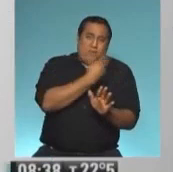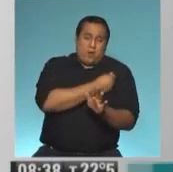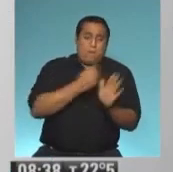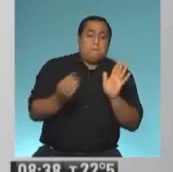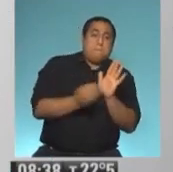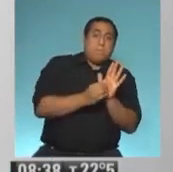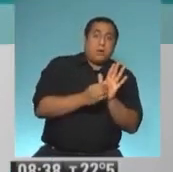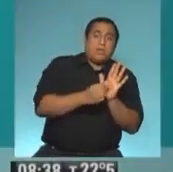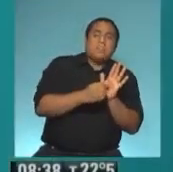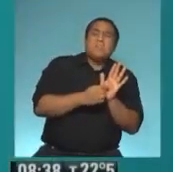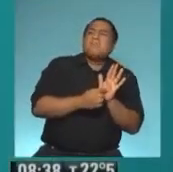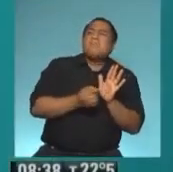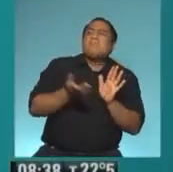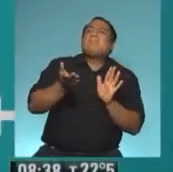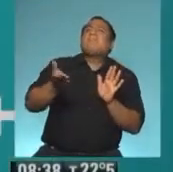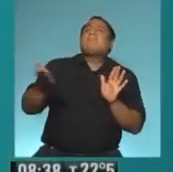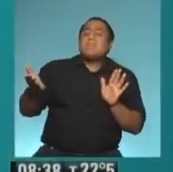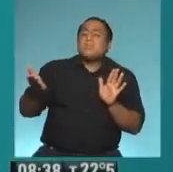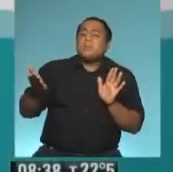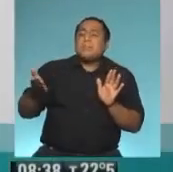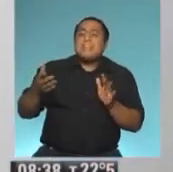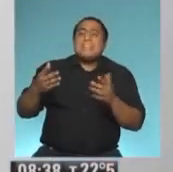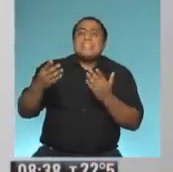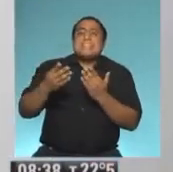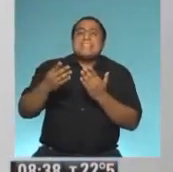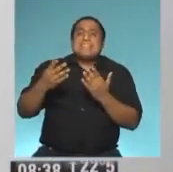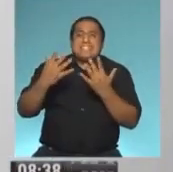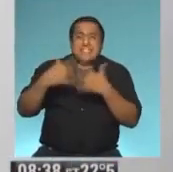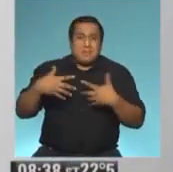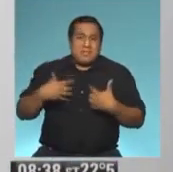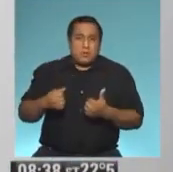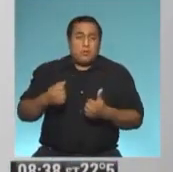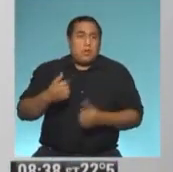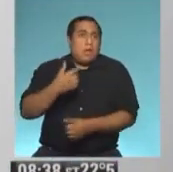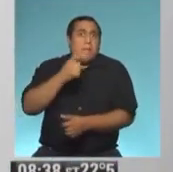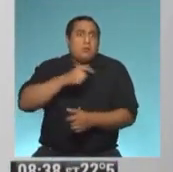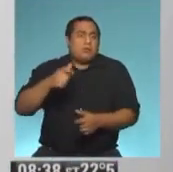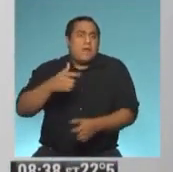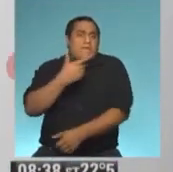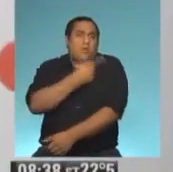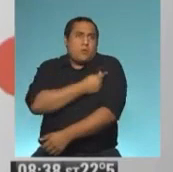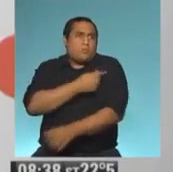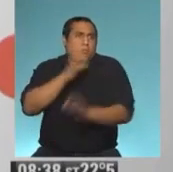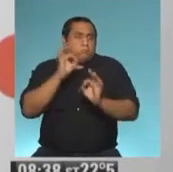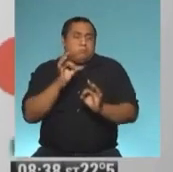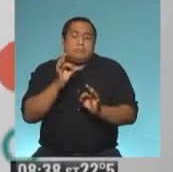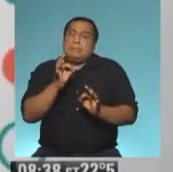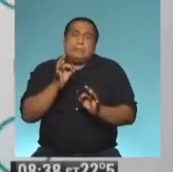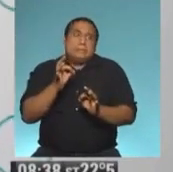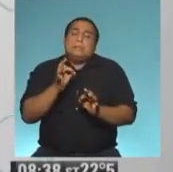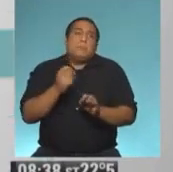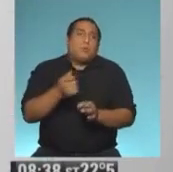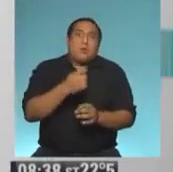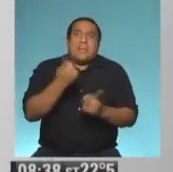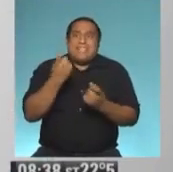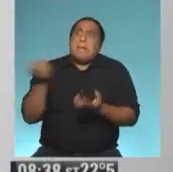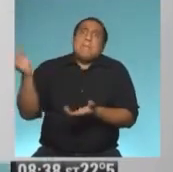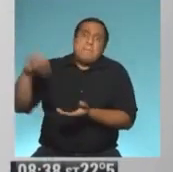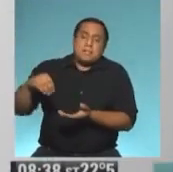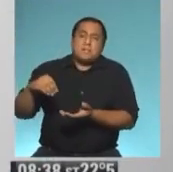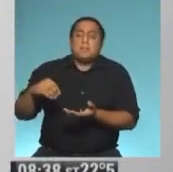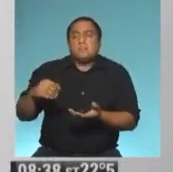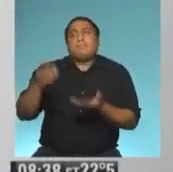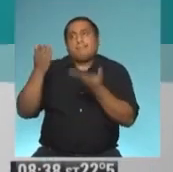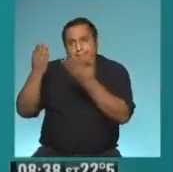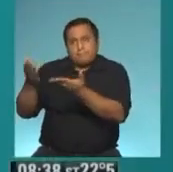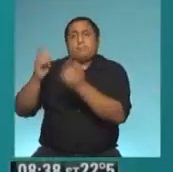los vacunadores que tiene el sistema de salud no van a alcanzar. Y por otro lado, tenemos que seguir aplicando el resto de las vacunas.